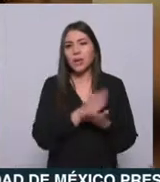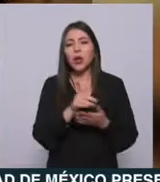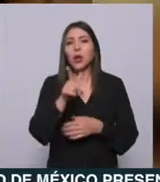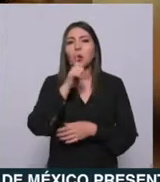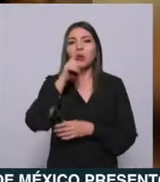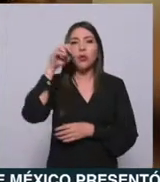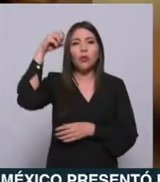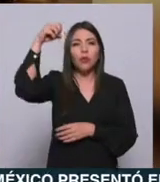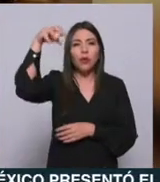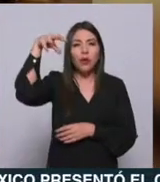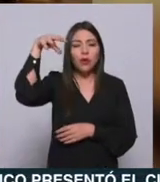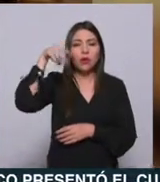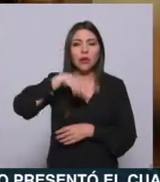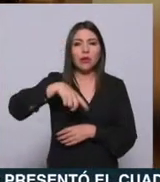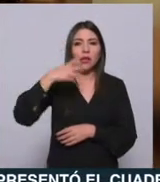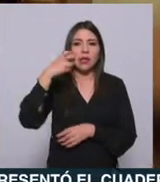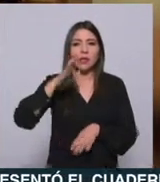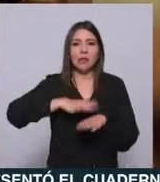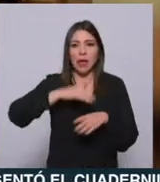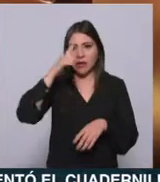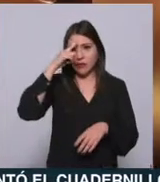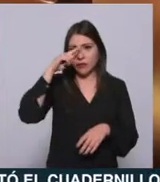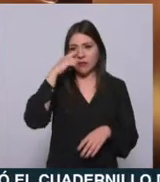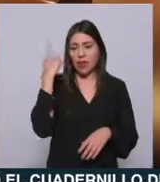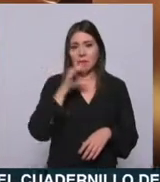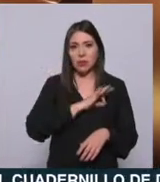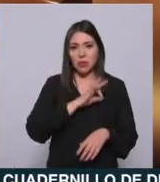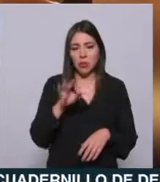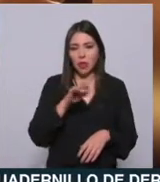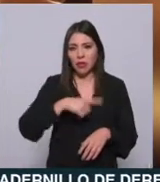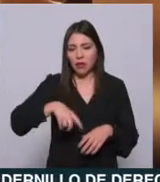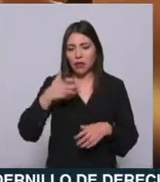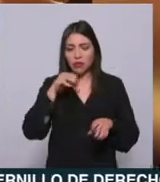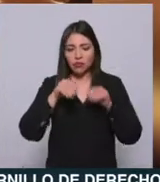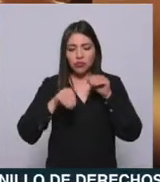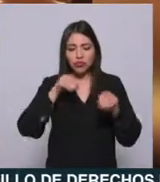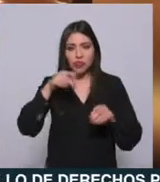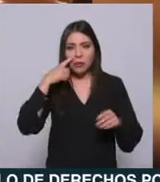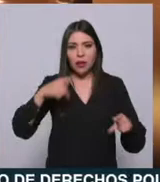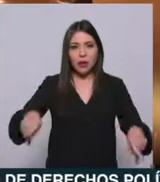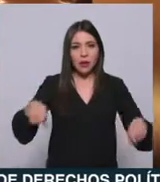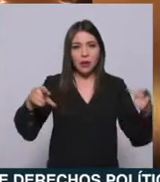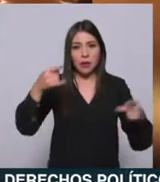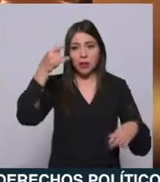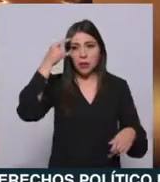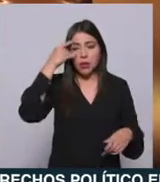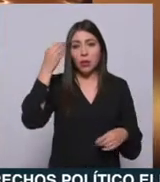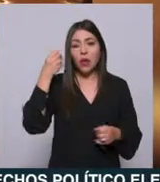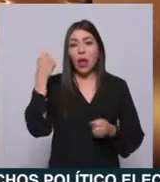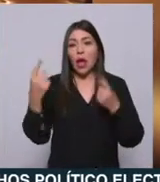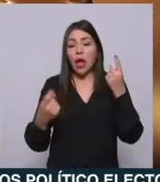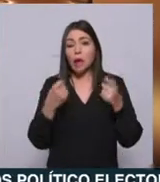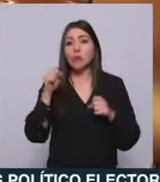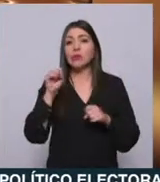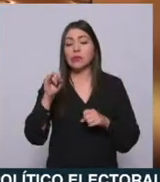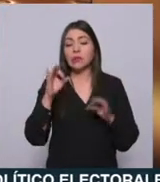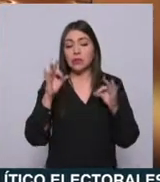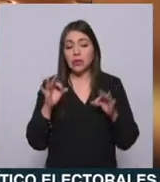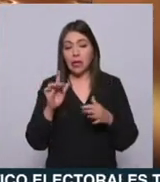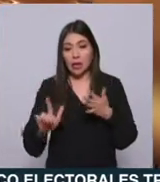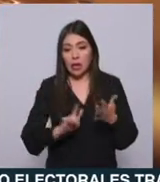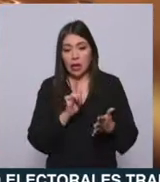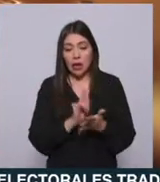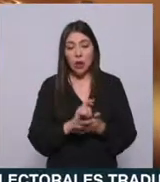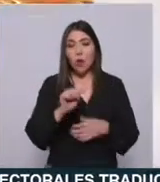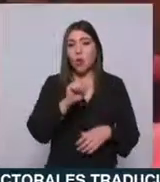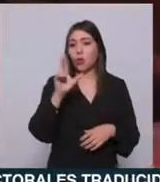quizá uno de los más susceptibles a la piratería, y la mayoría de los que se encuentran en el país, ya sean legales o ilegales, provienen